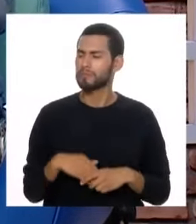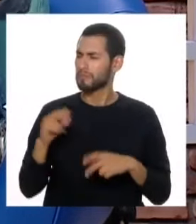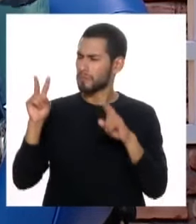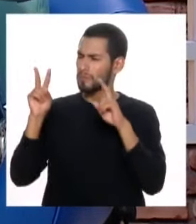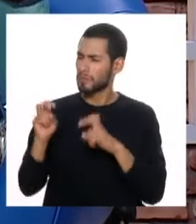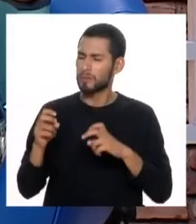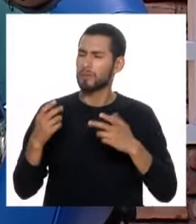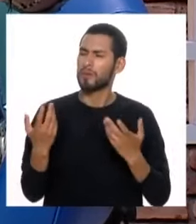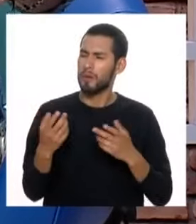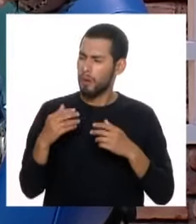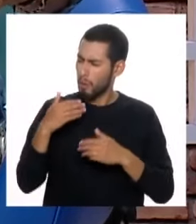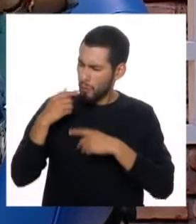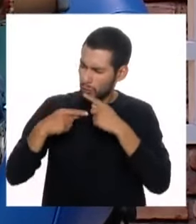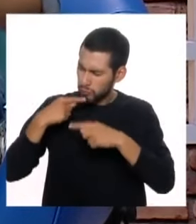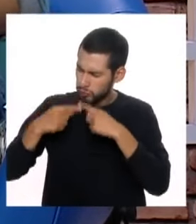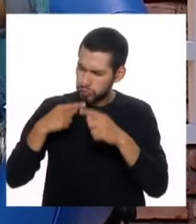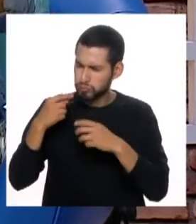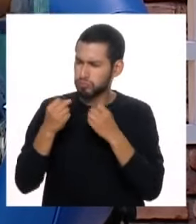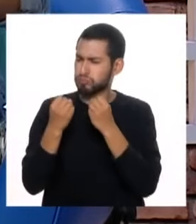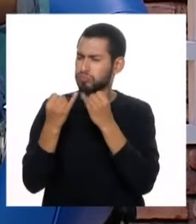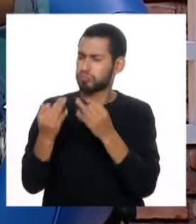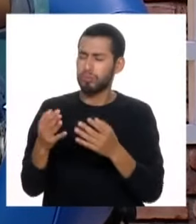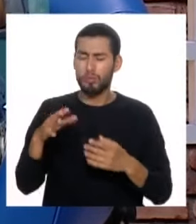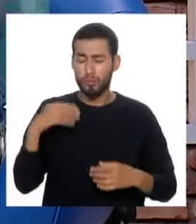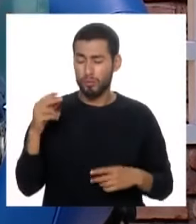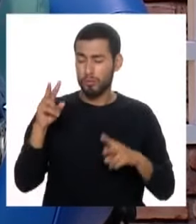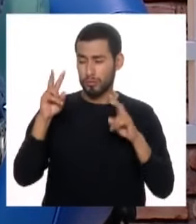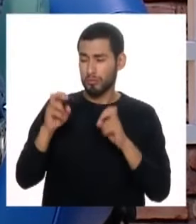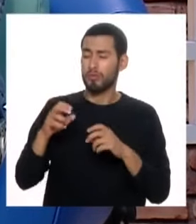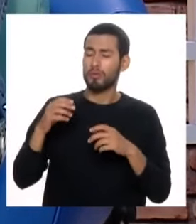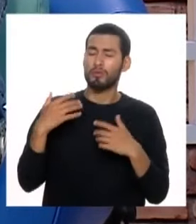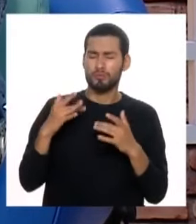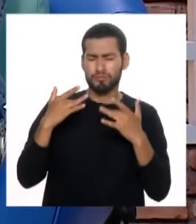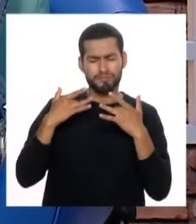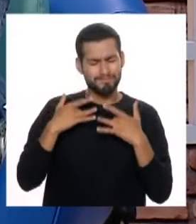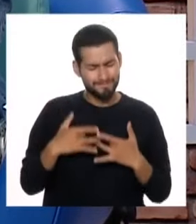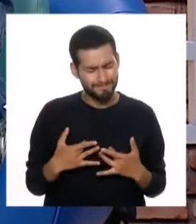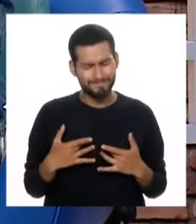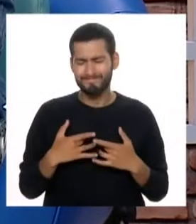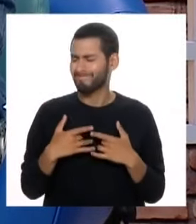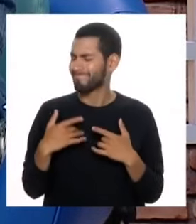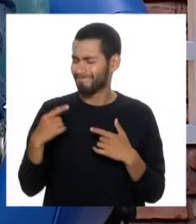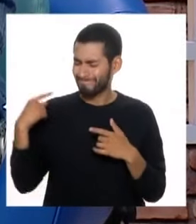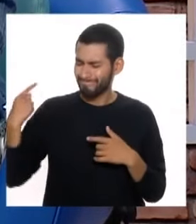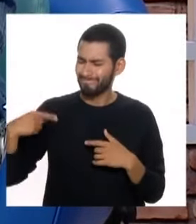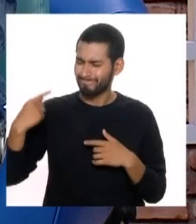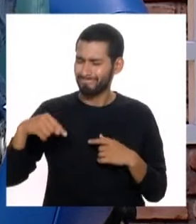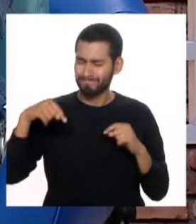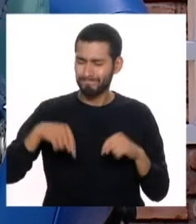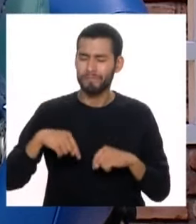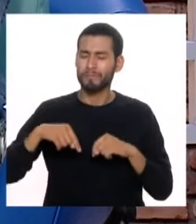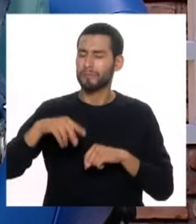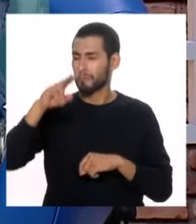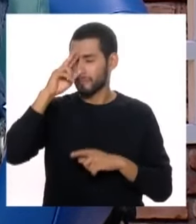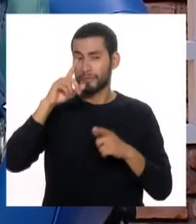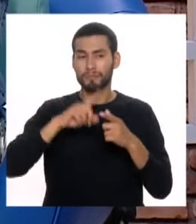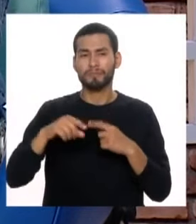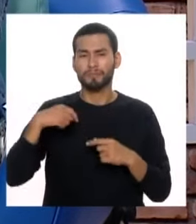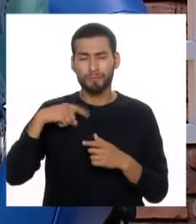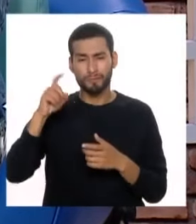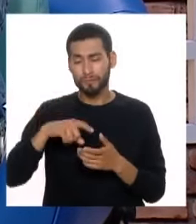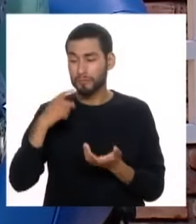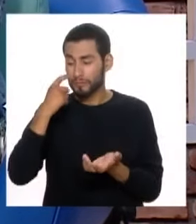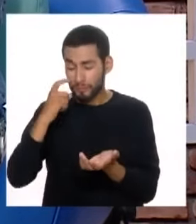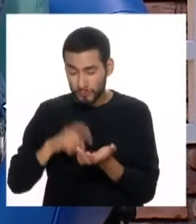tema que podemos conversarlo mucho, porque además es un tema lamentablemente muy latente en nuestro país, pero hay que tomar